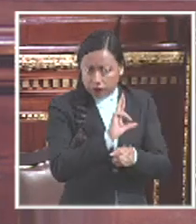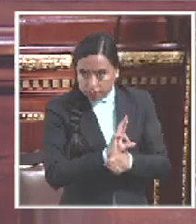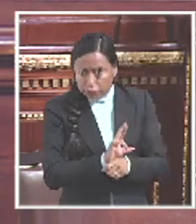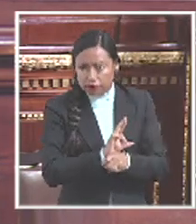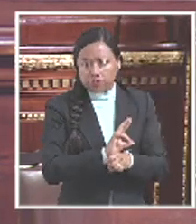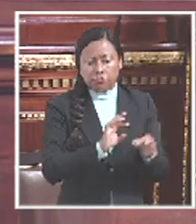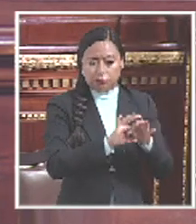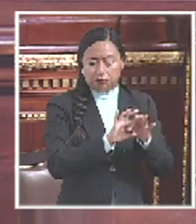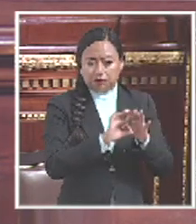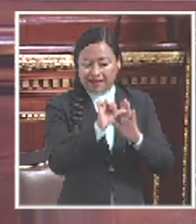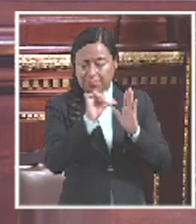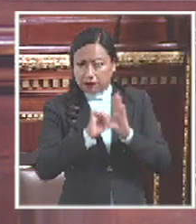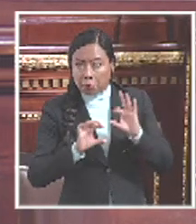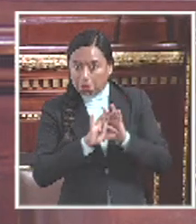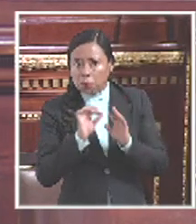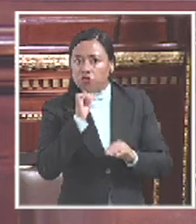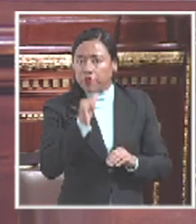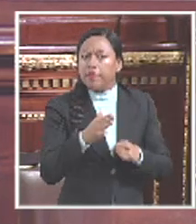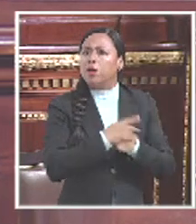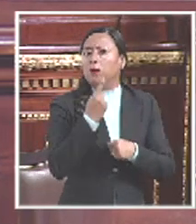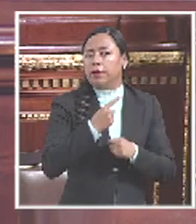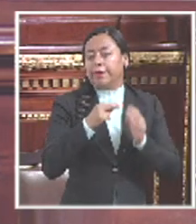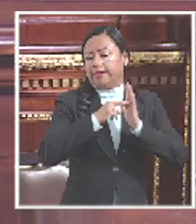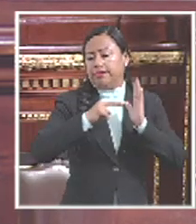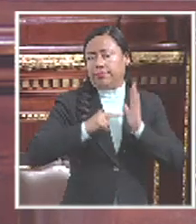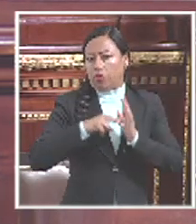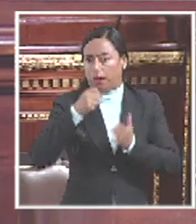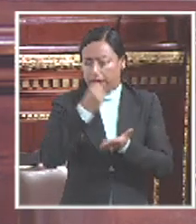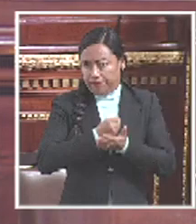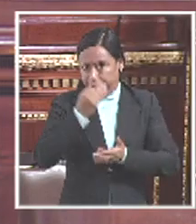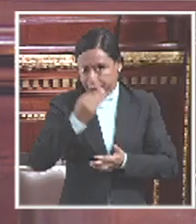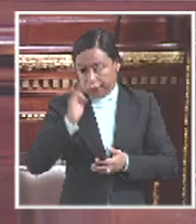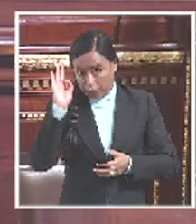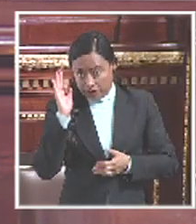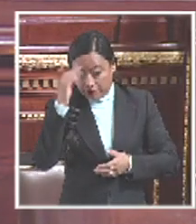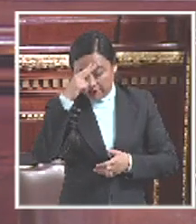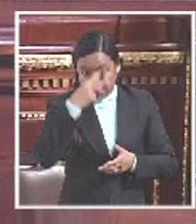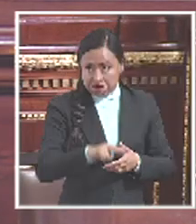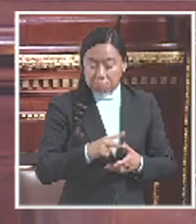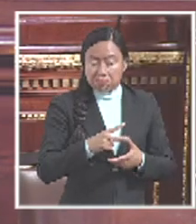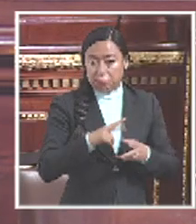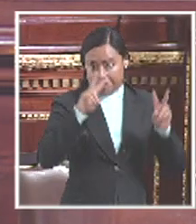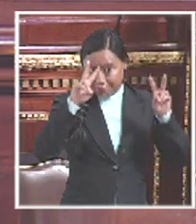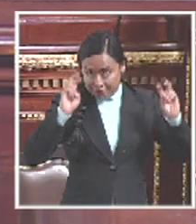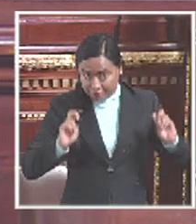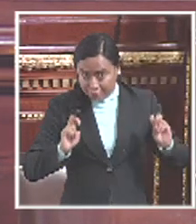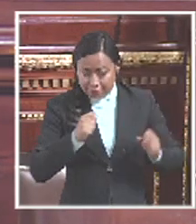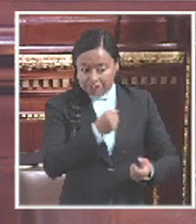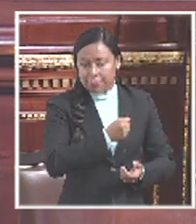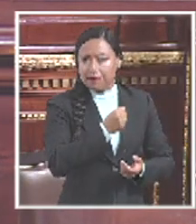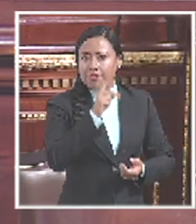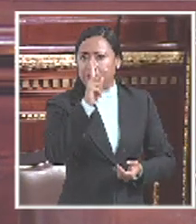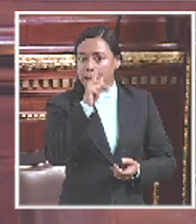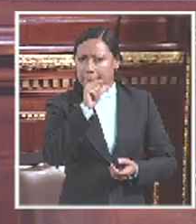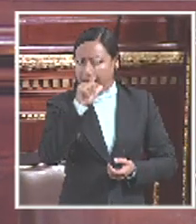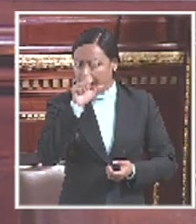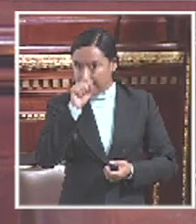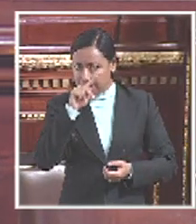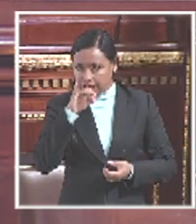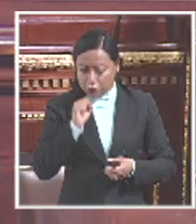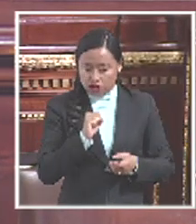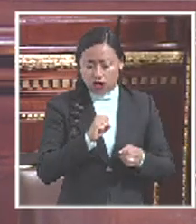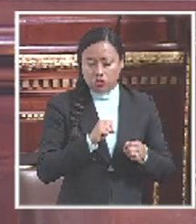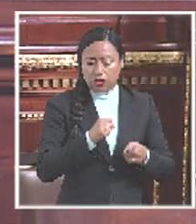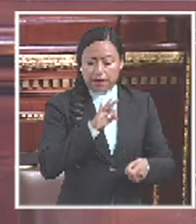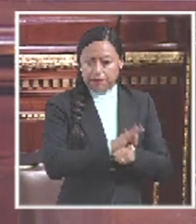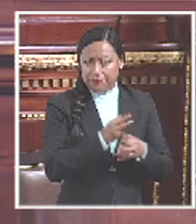existe una norma oficial mexicana en materia de plásticos compostables y por lo cual pues también como parte de este